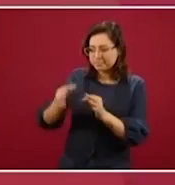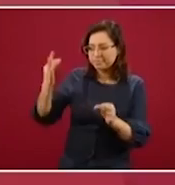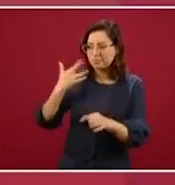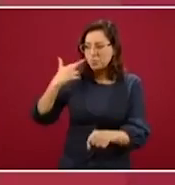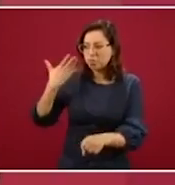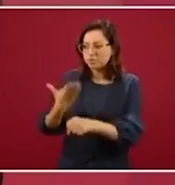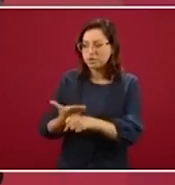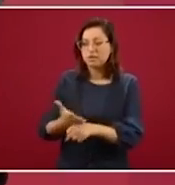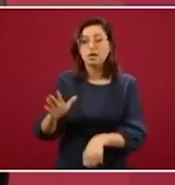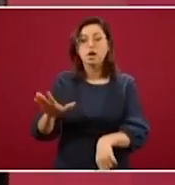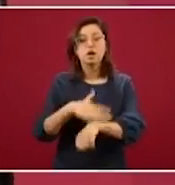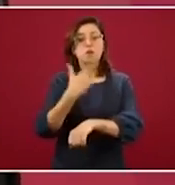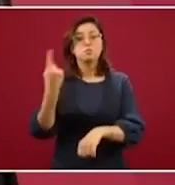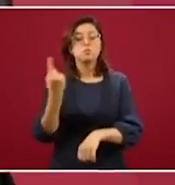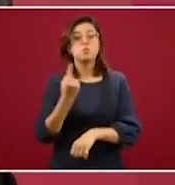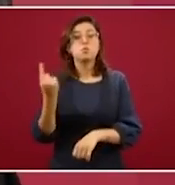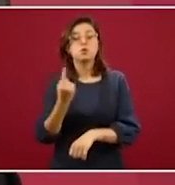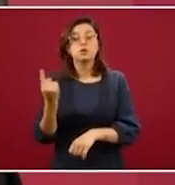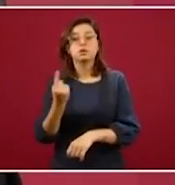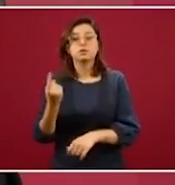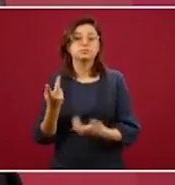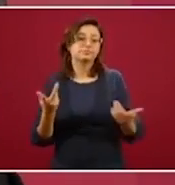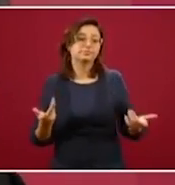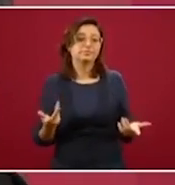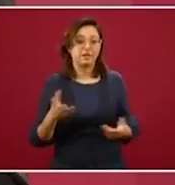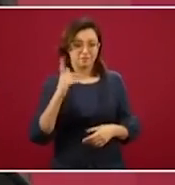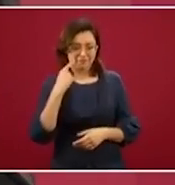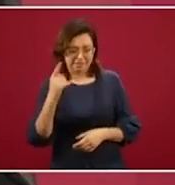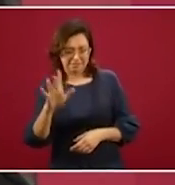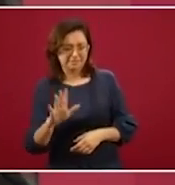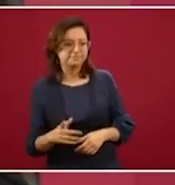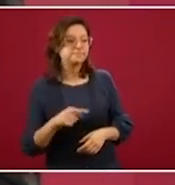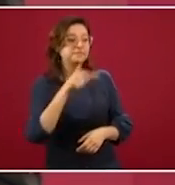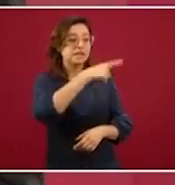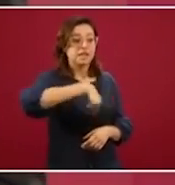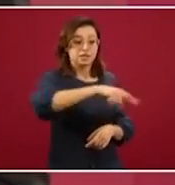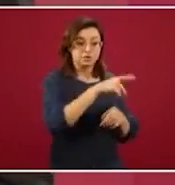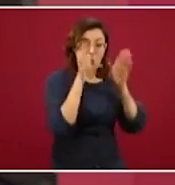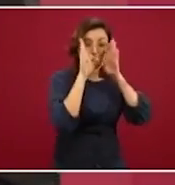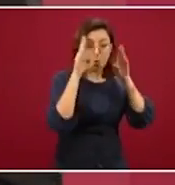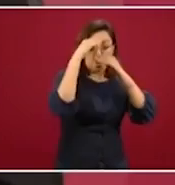programas no les gustan a los conservadores,